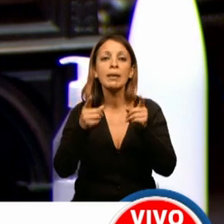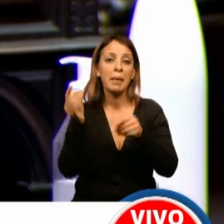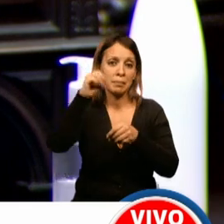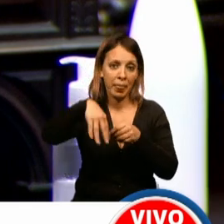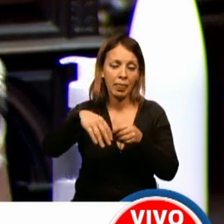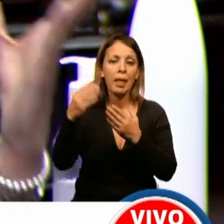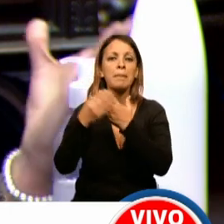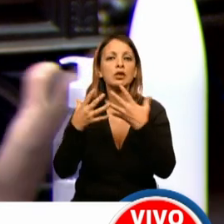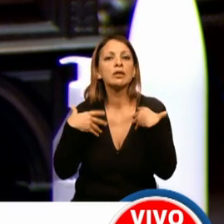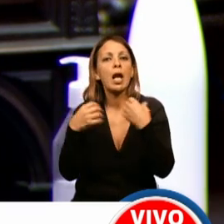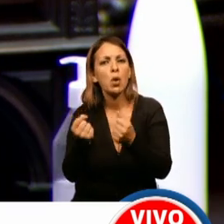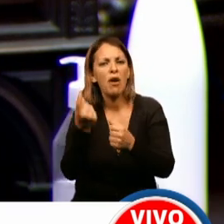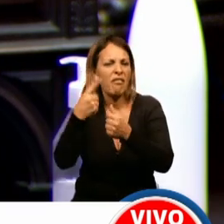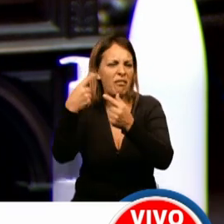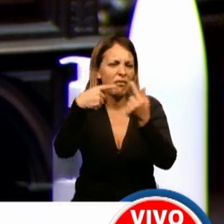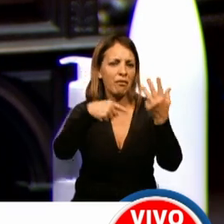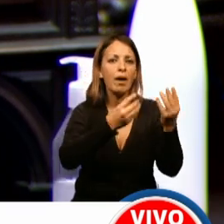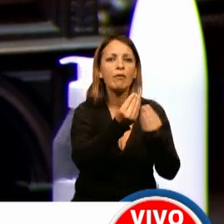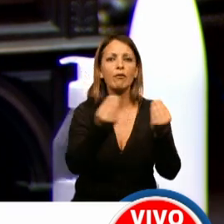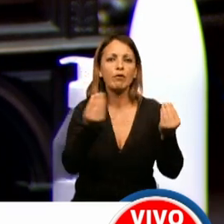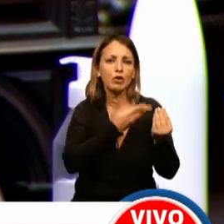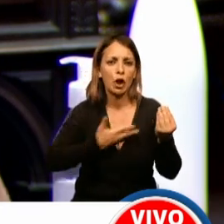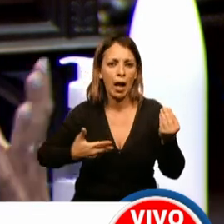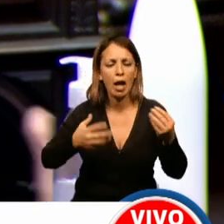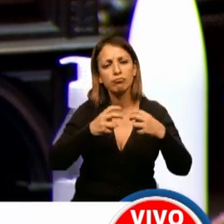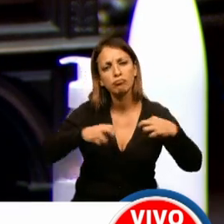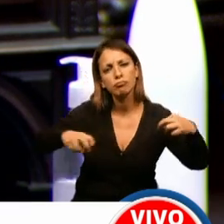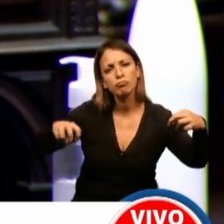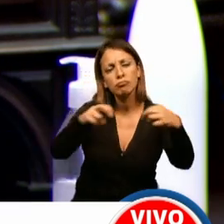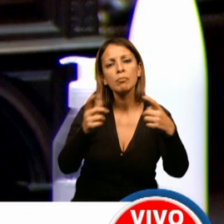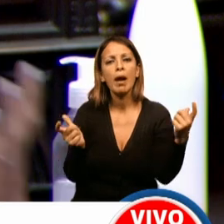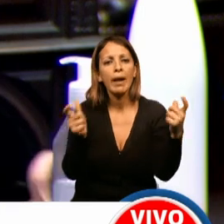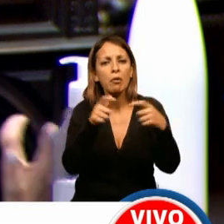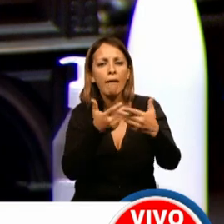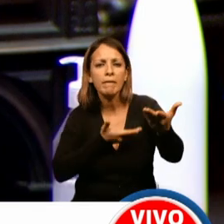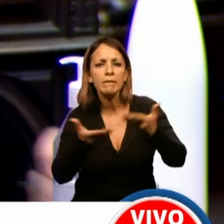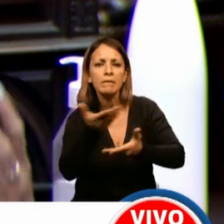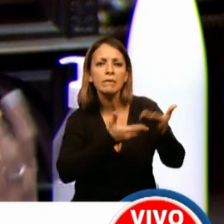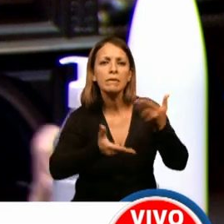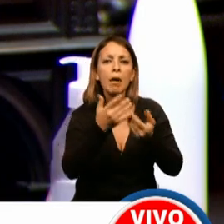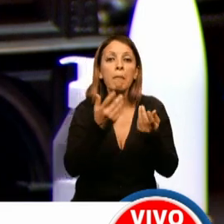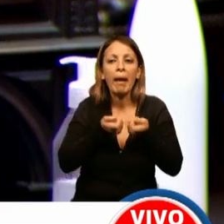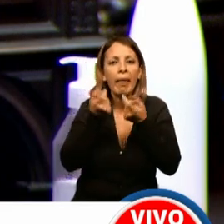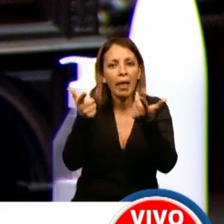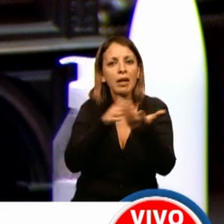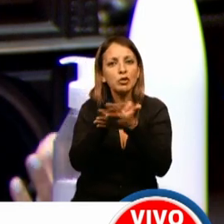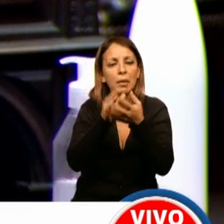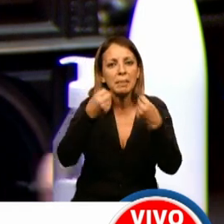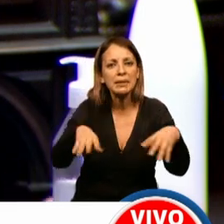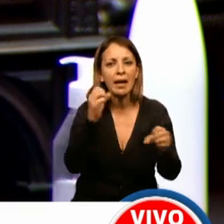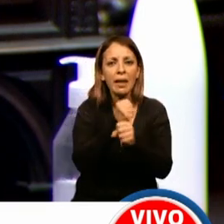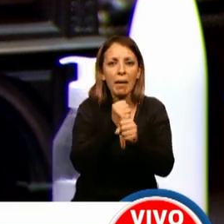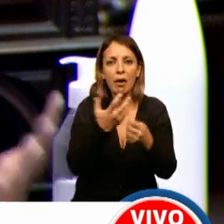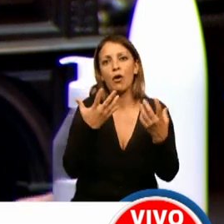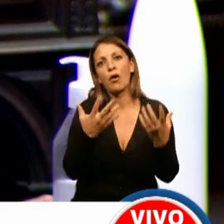de salud y todos aquellos funcionarios que hicieron parte para que poder dar respuesta y para comenzar a trabajar y